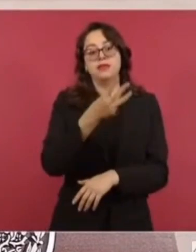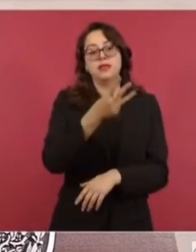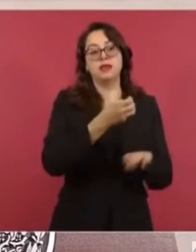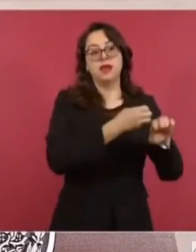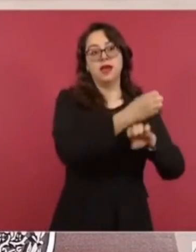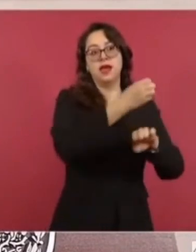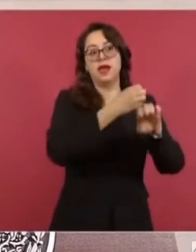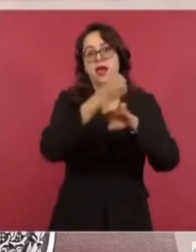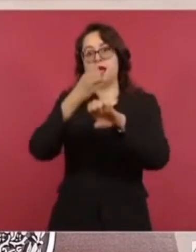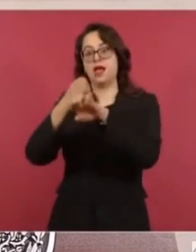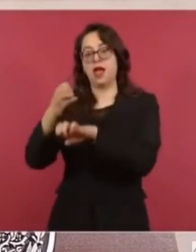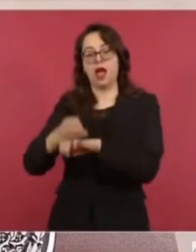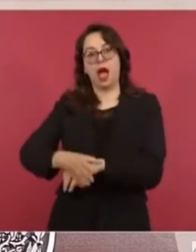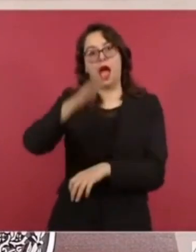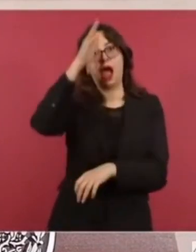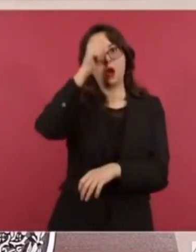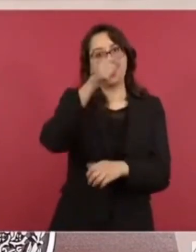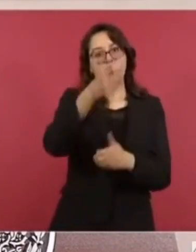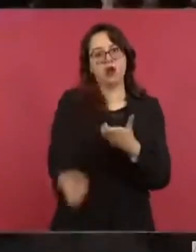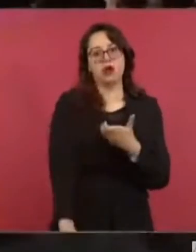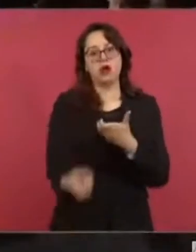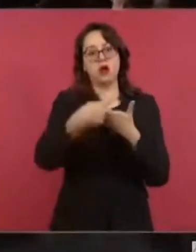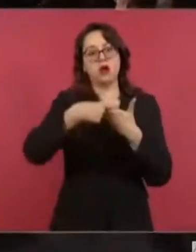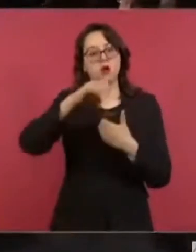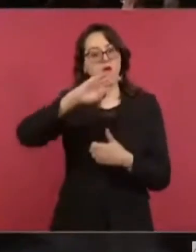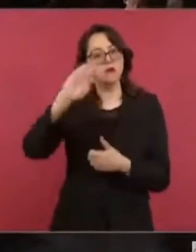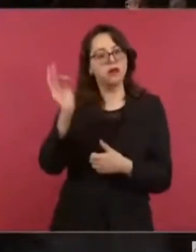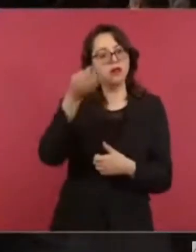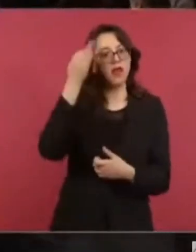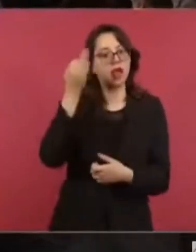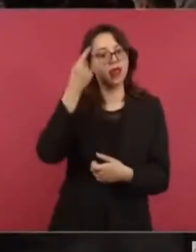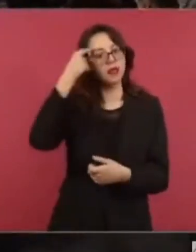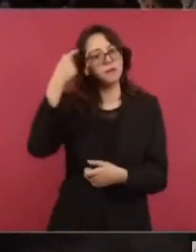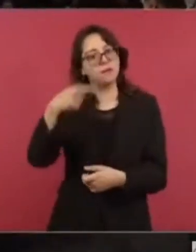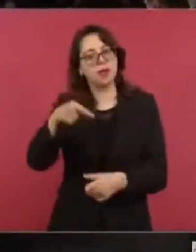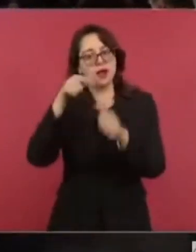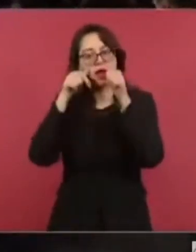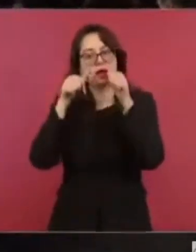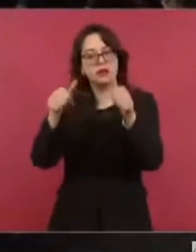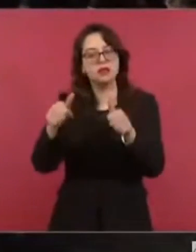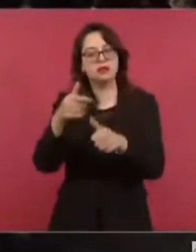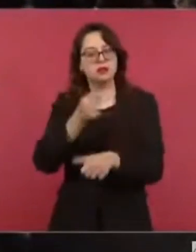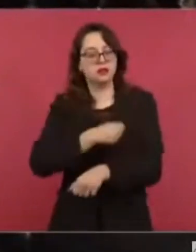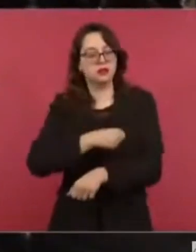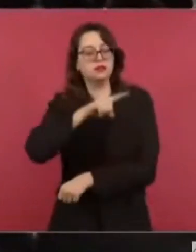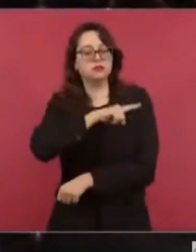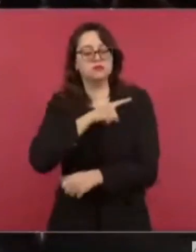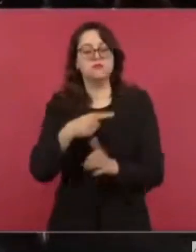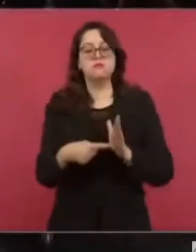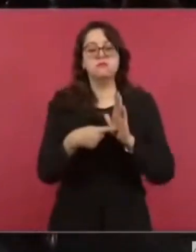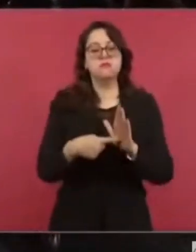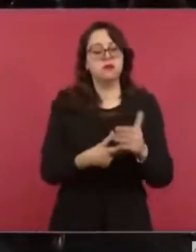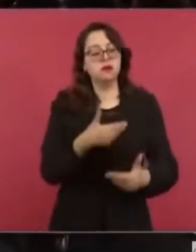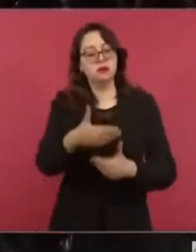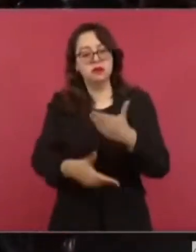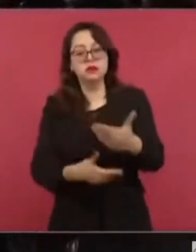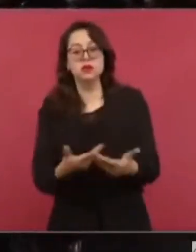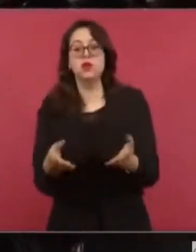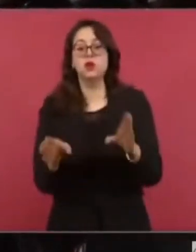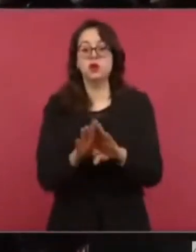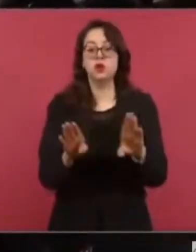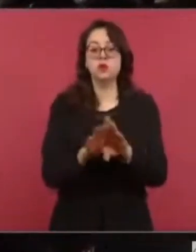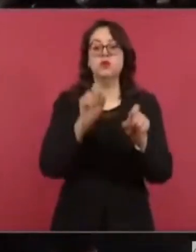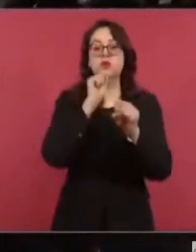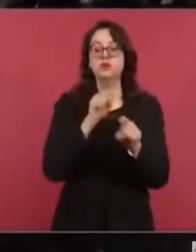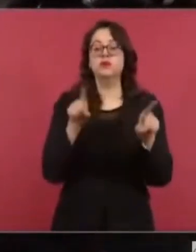para atender a la población sin seguridad social, pero además el tema de la credencialización para